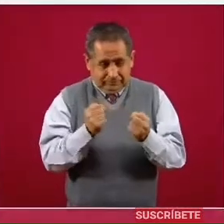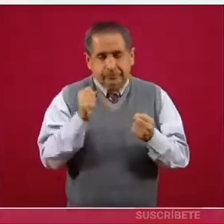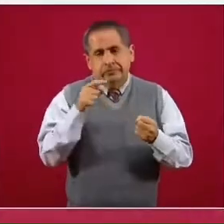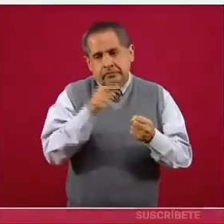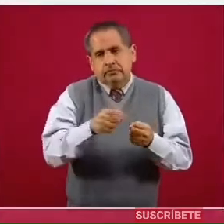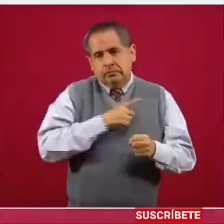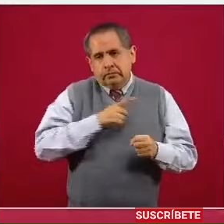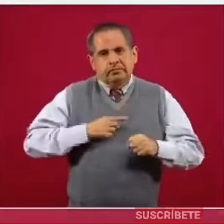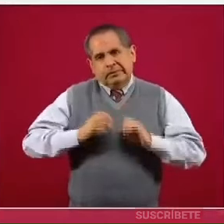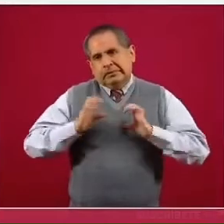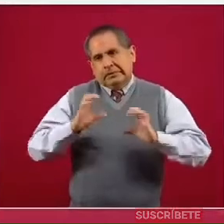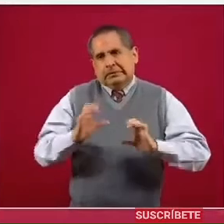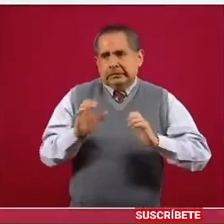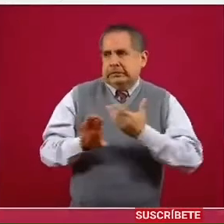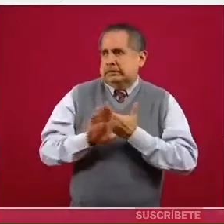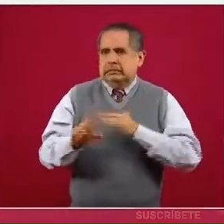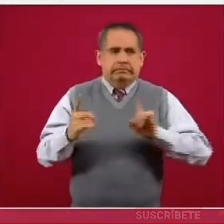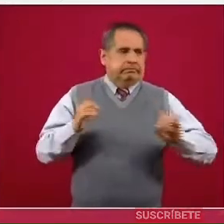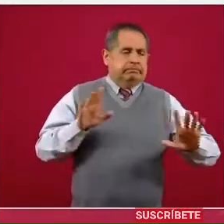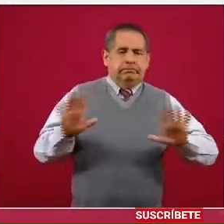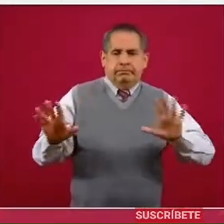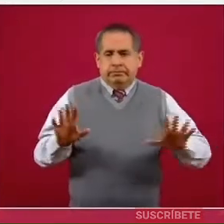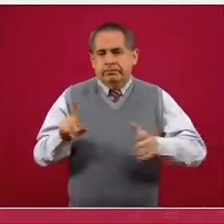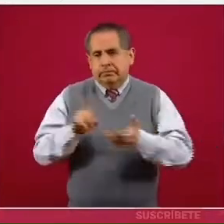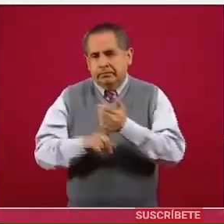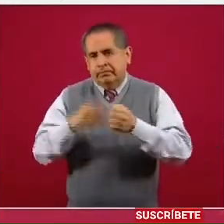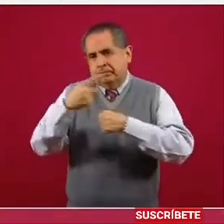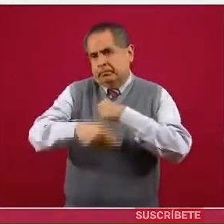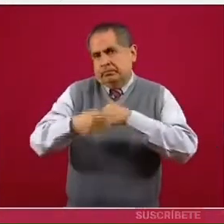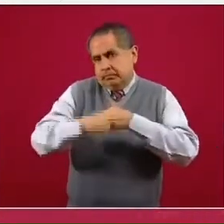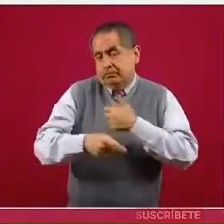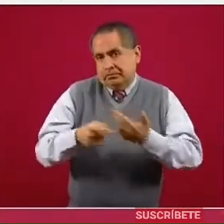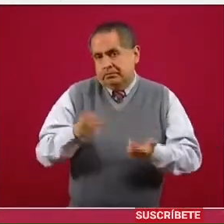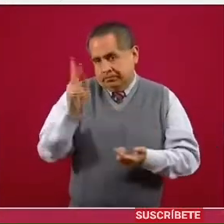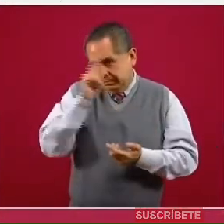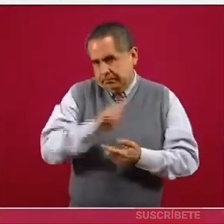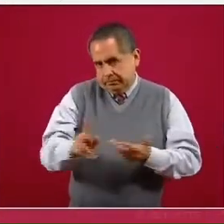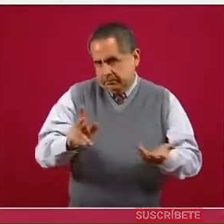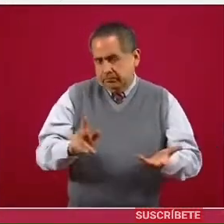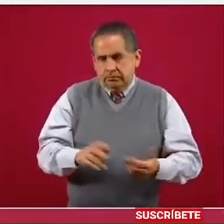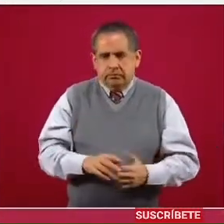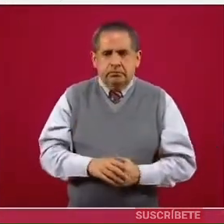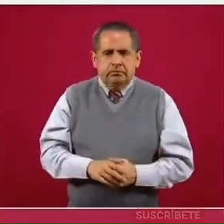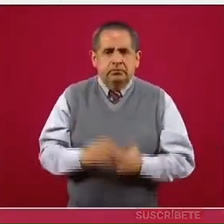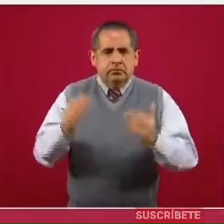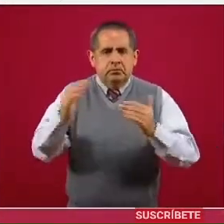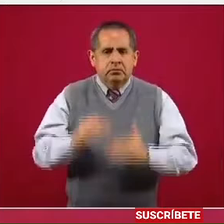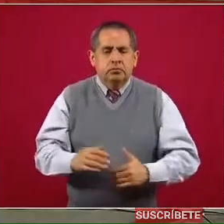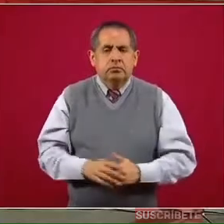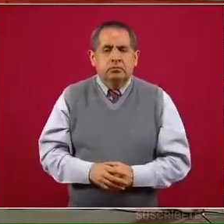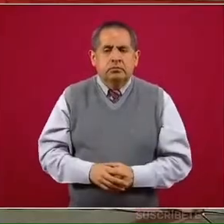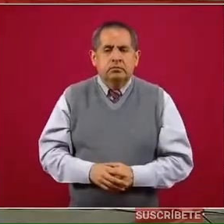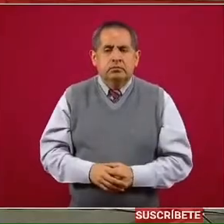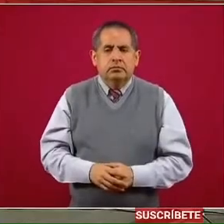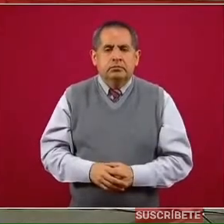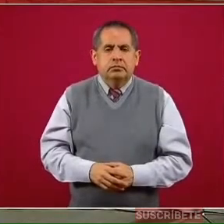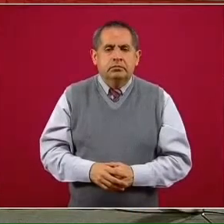roja, usted está teniendo una situación de mayor riesgo. Vámonos a la siguiente.